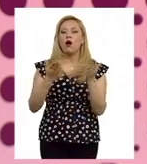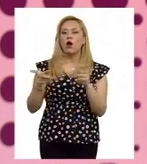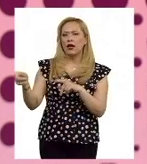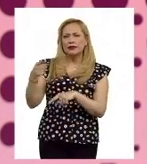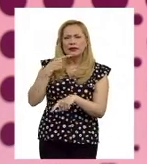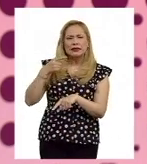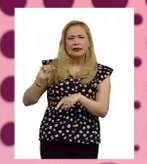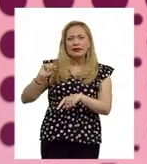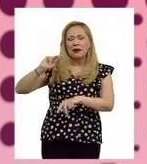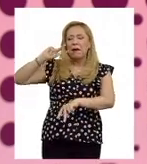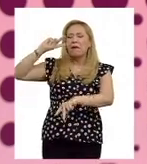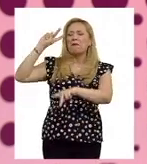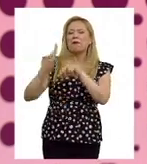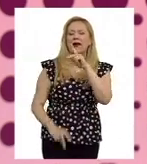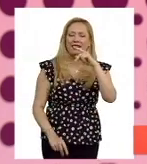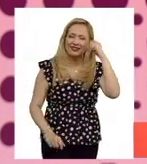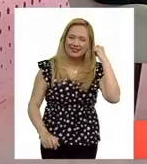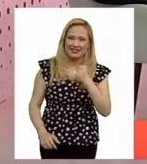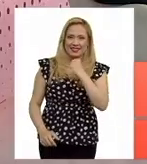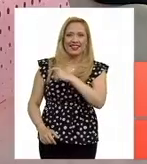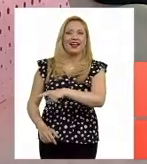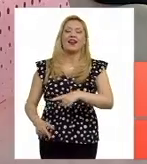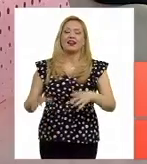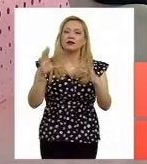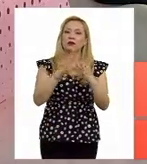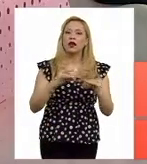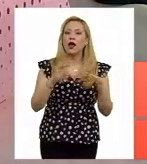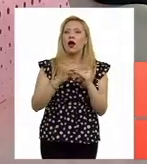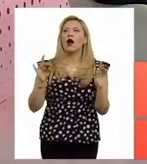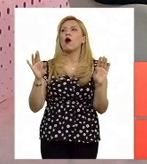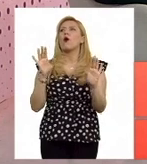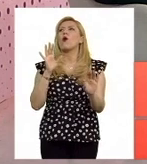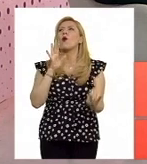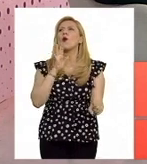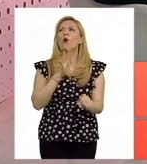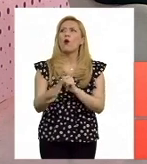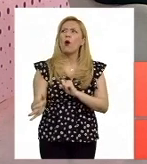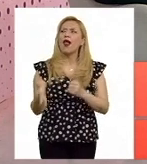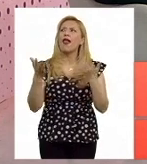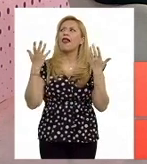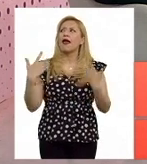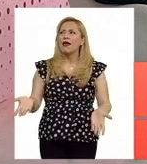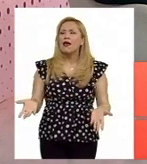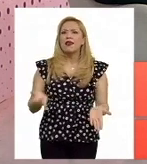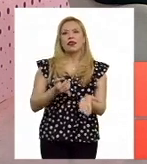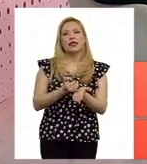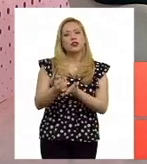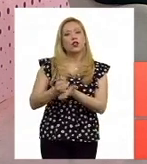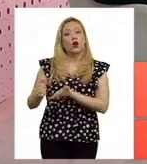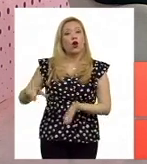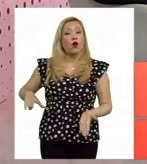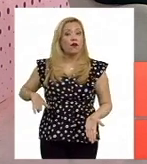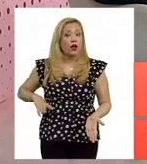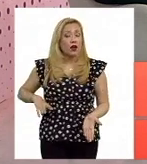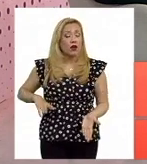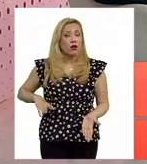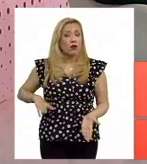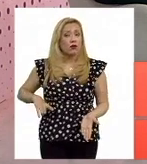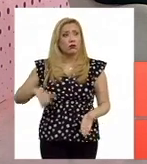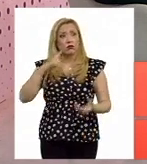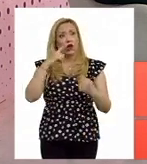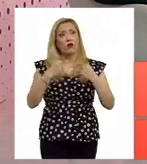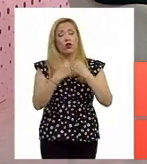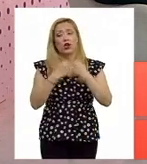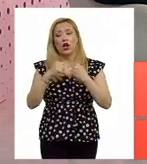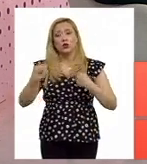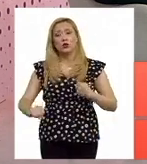lo que habíamos dejado, el comentario de Viviana, en relación a cuál es la implicación también de decisiones políticas como lo que pasa en la frontera sur